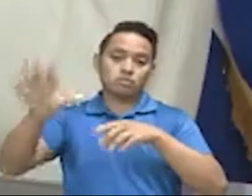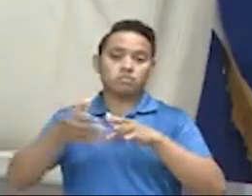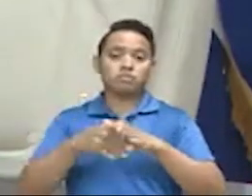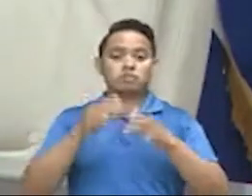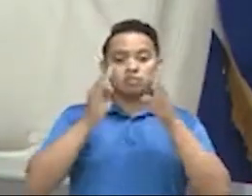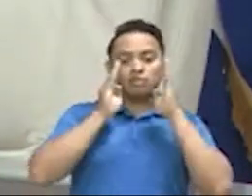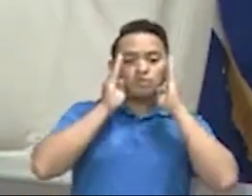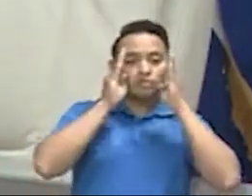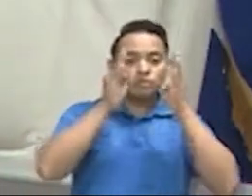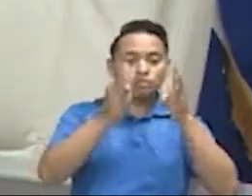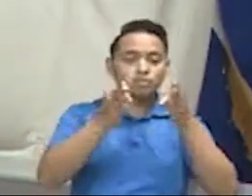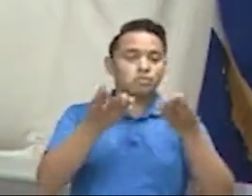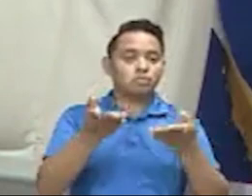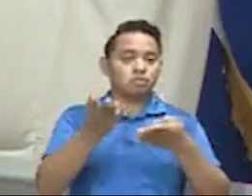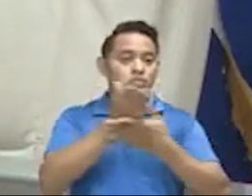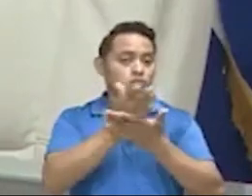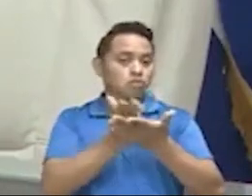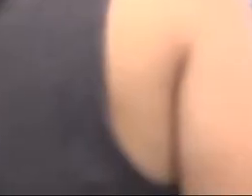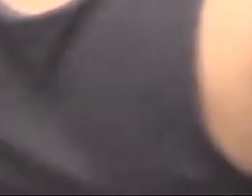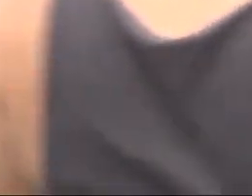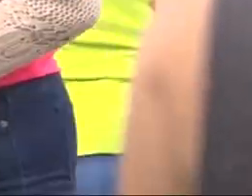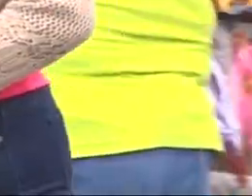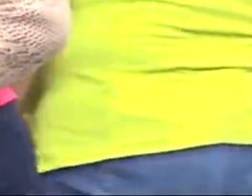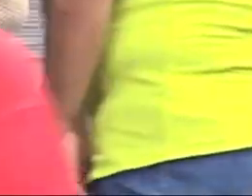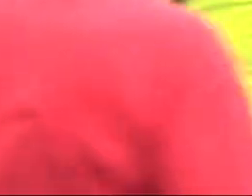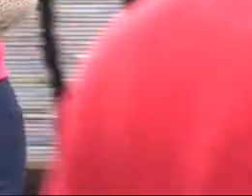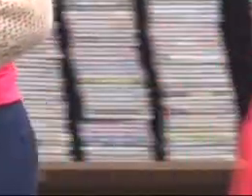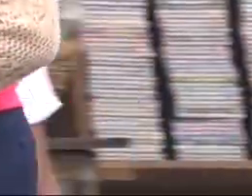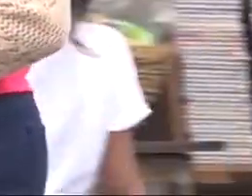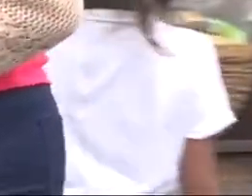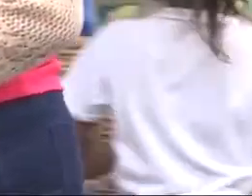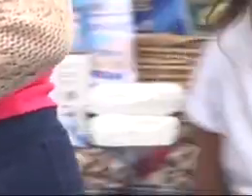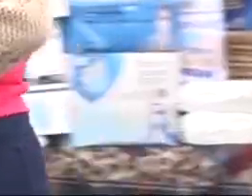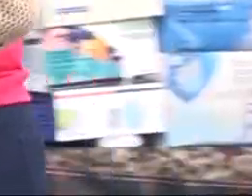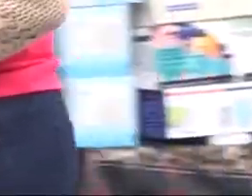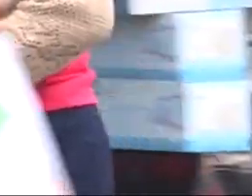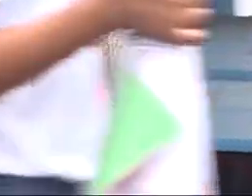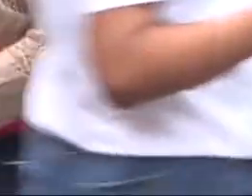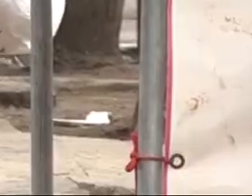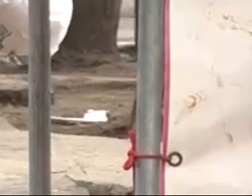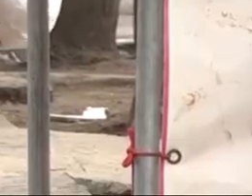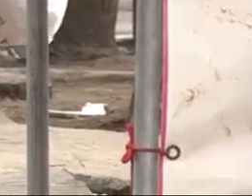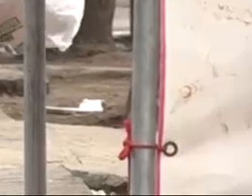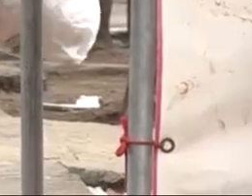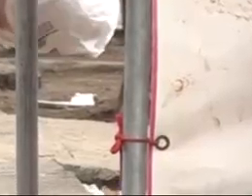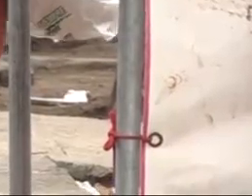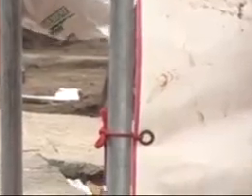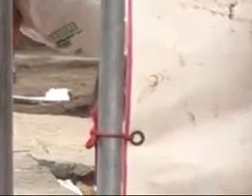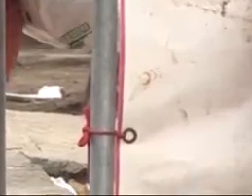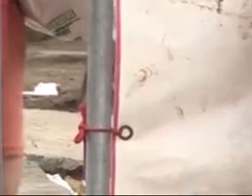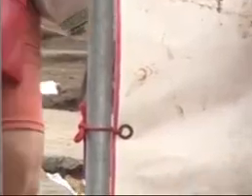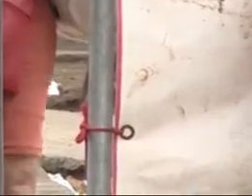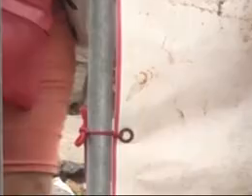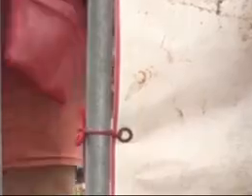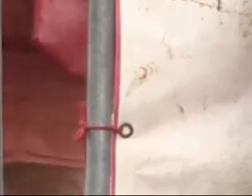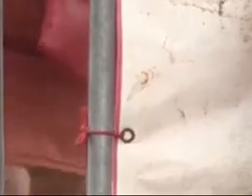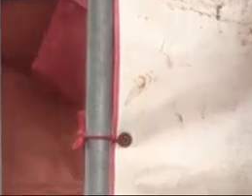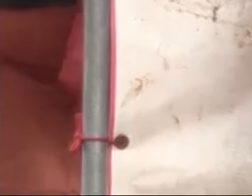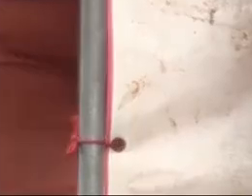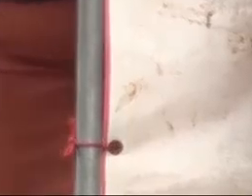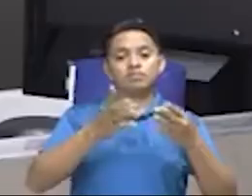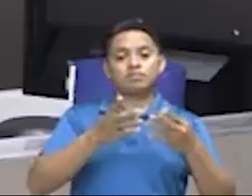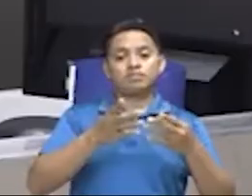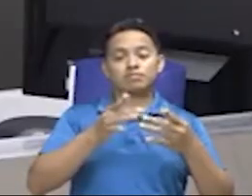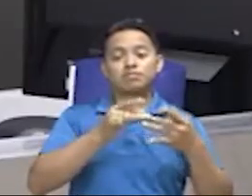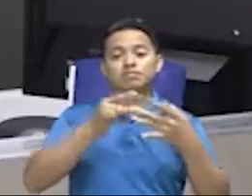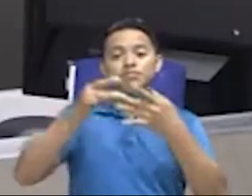la detección de lesiones sospechosas. Informe que se dio en el marco del Día Internacional de la Lucha contra el Cáncer de